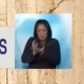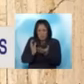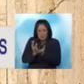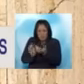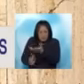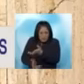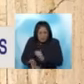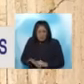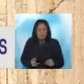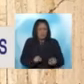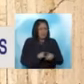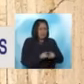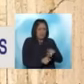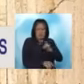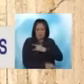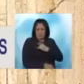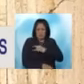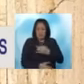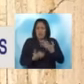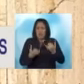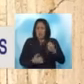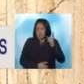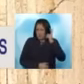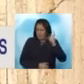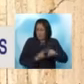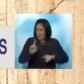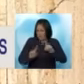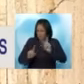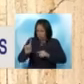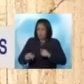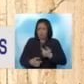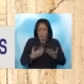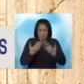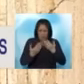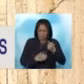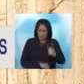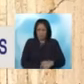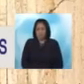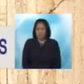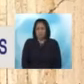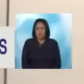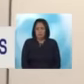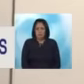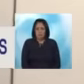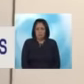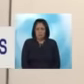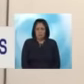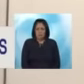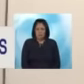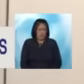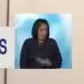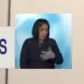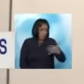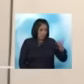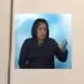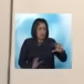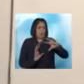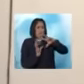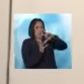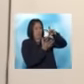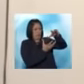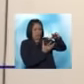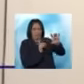incluso en universidades. A continuación, vamos a escuchar algunas declaraciones. En cualquier parte del mundo,